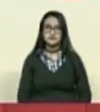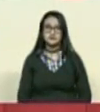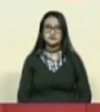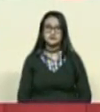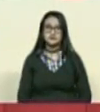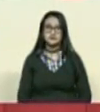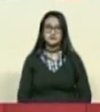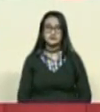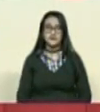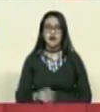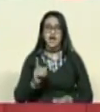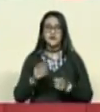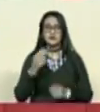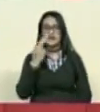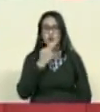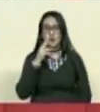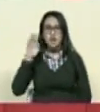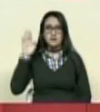Porque a veces el juramento de